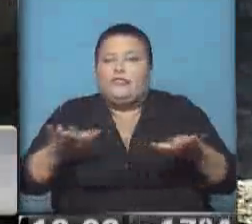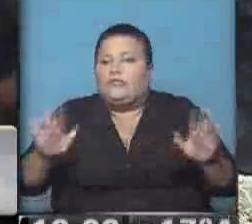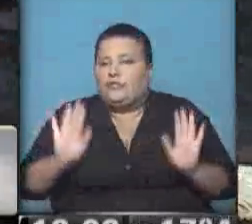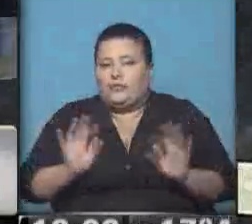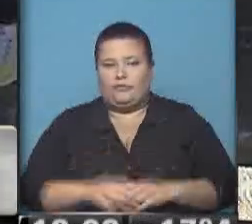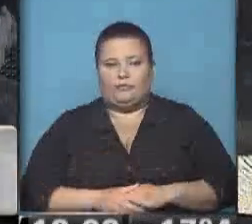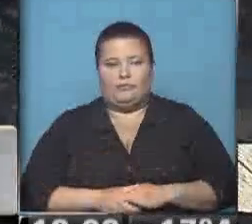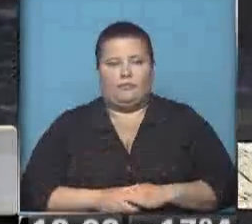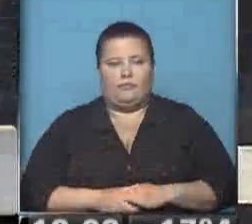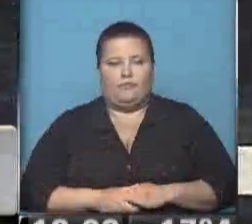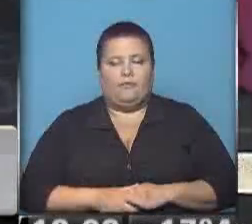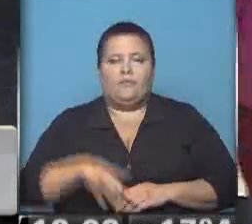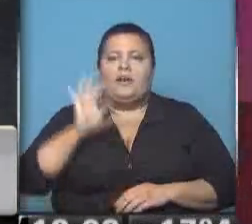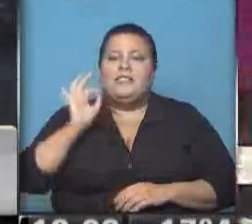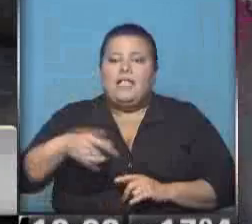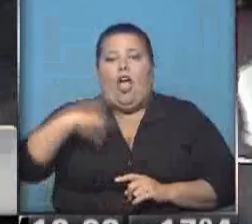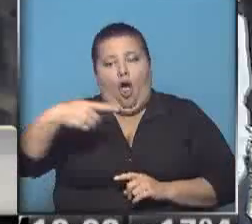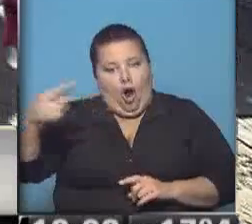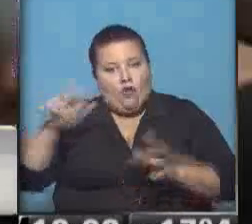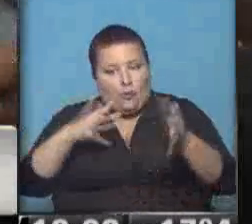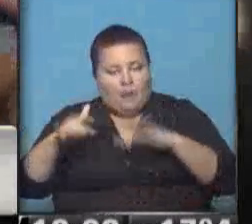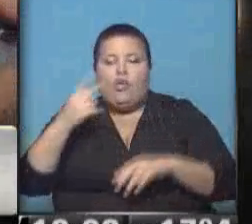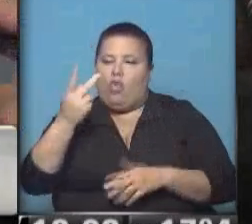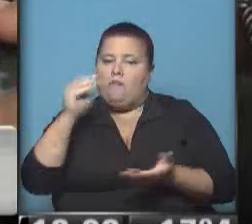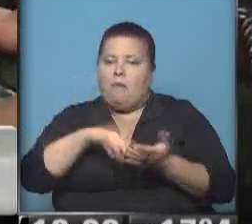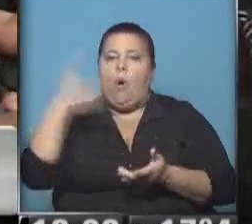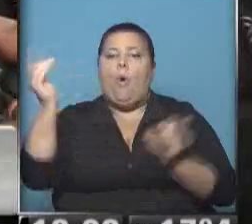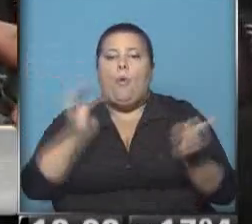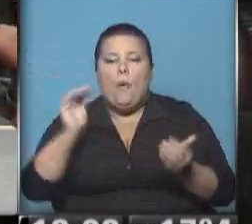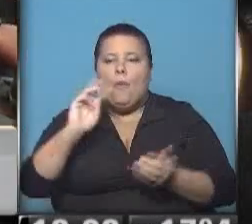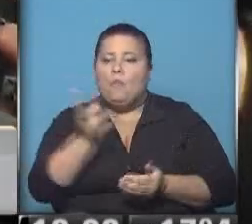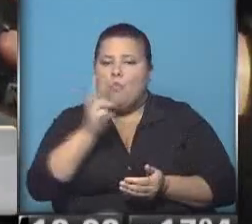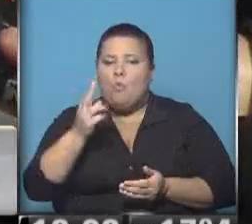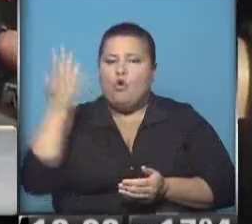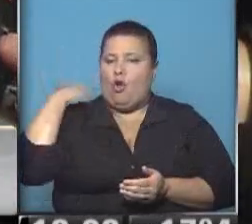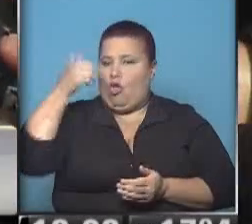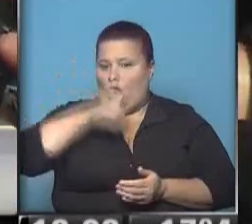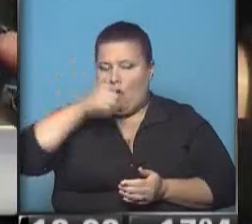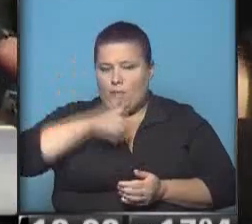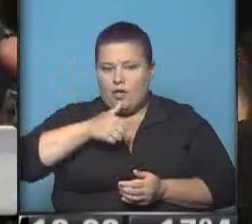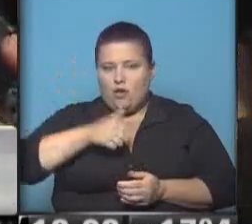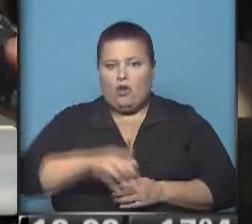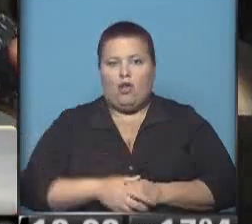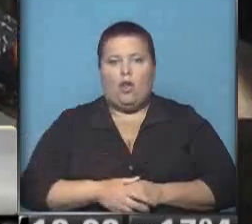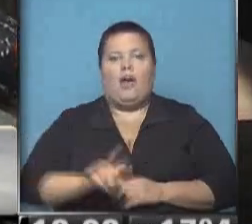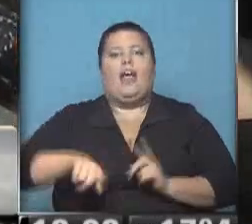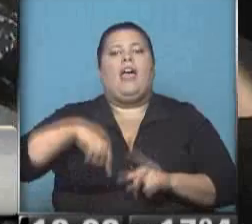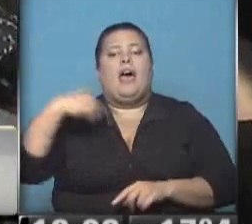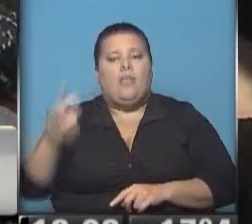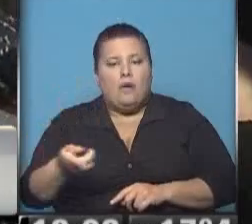totalmente. ¿Ustedes se enteraron de otros casos similares? Sí, más, sí, un bebé que falleció el otro domingo y